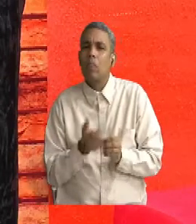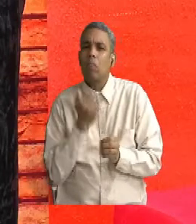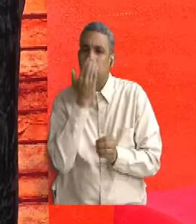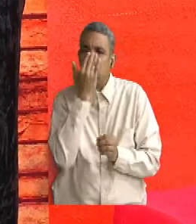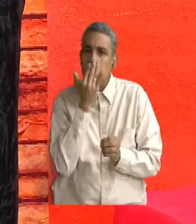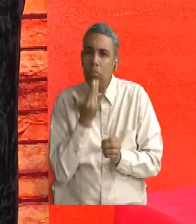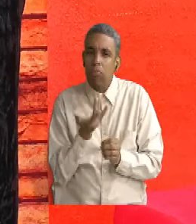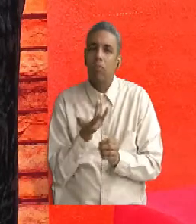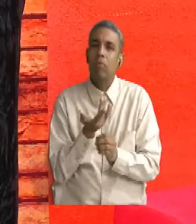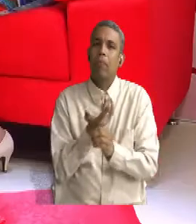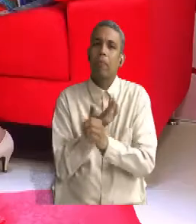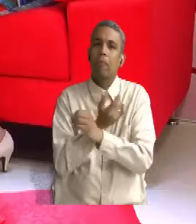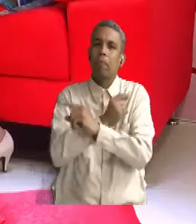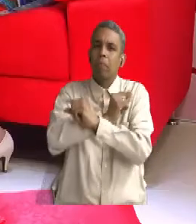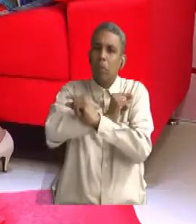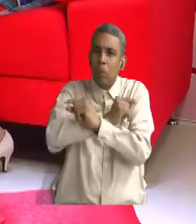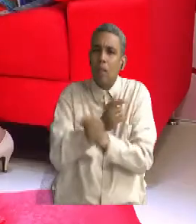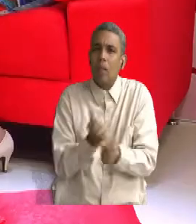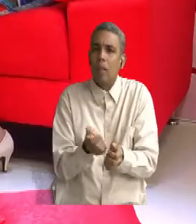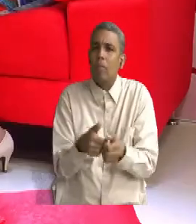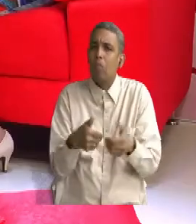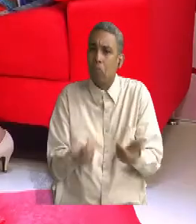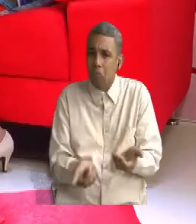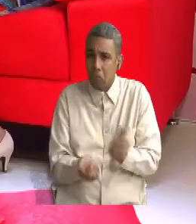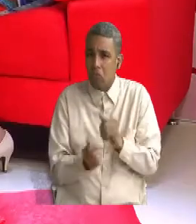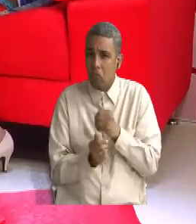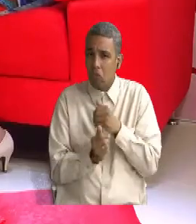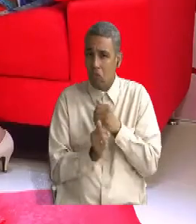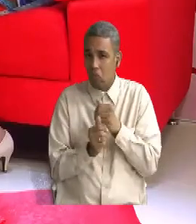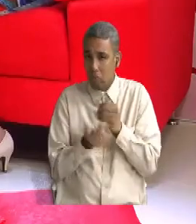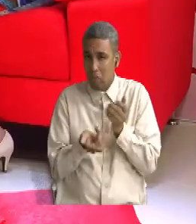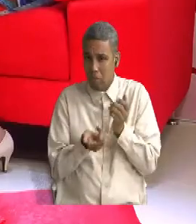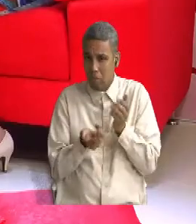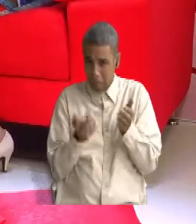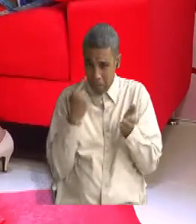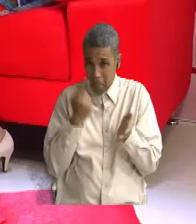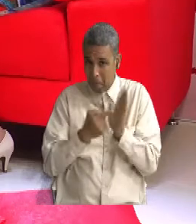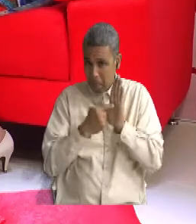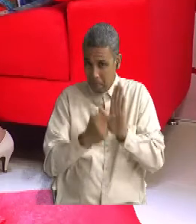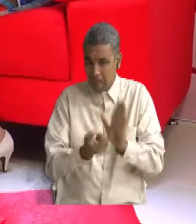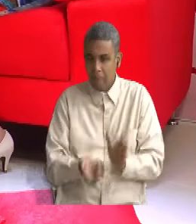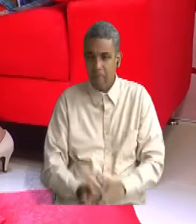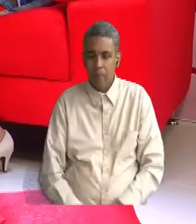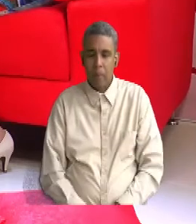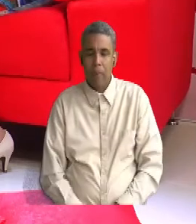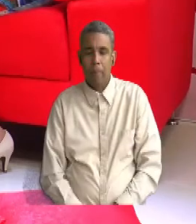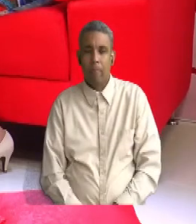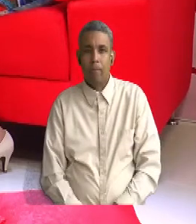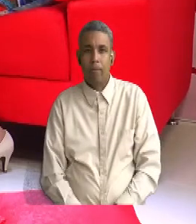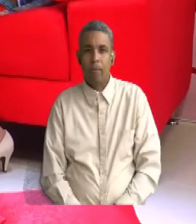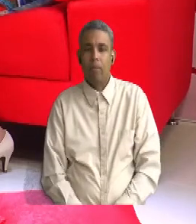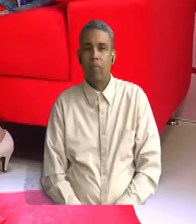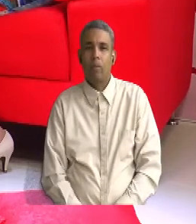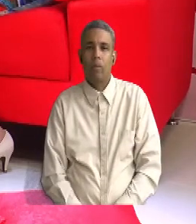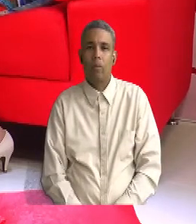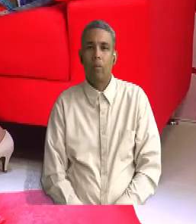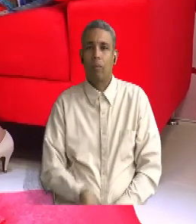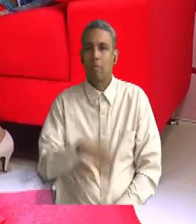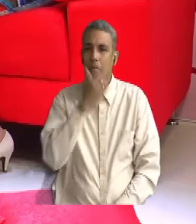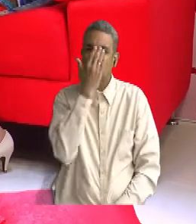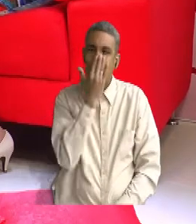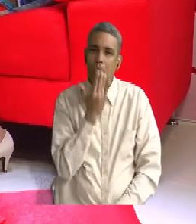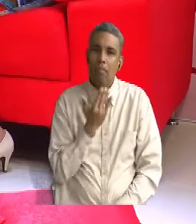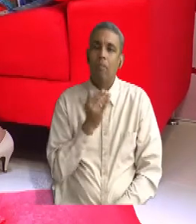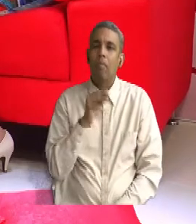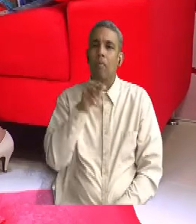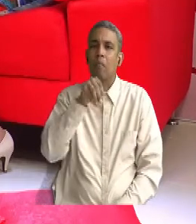sociales, contactos, si nuestros televidentes de pronto quieren ver el portafolio de servicios que ustedes manejan. Claro que sí, Clara. En Facebook salimos como